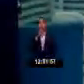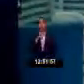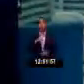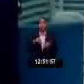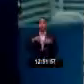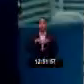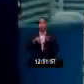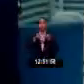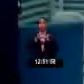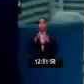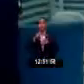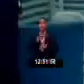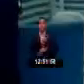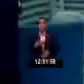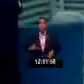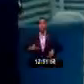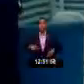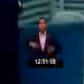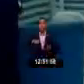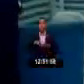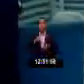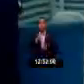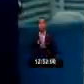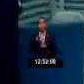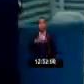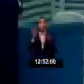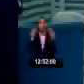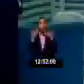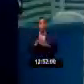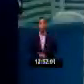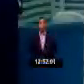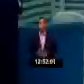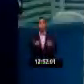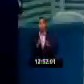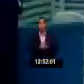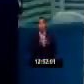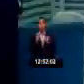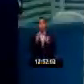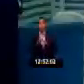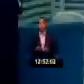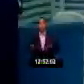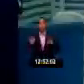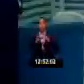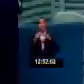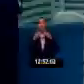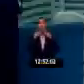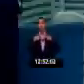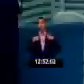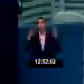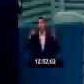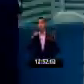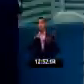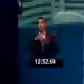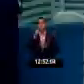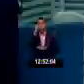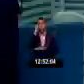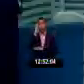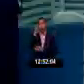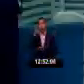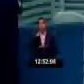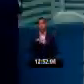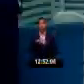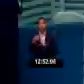12:52, avanzamos amigos, el jefe de Estado cumple agenda en Guayaquil y esta mañana hizo un importante anuncio en el fuerte